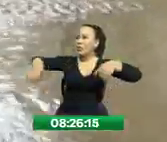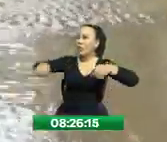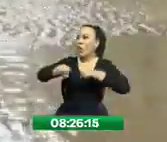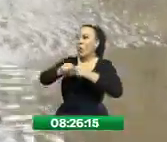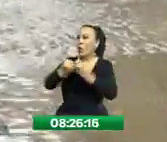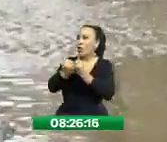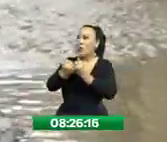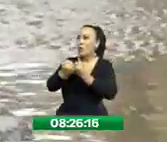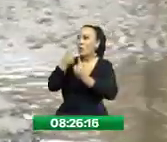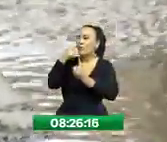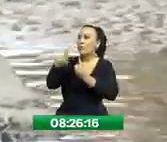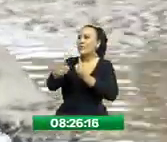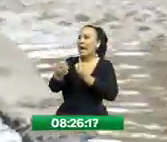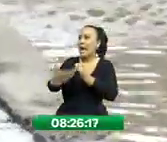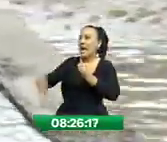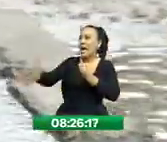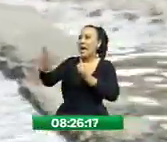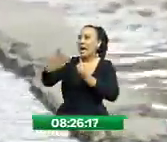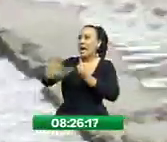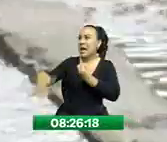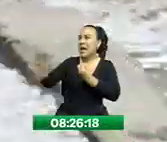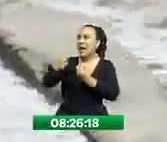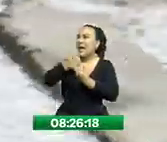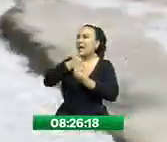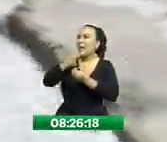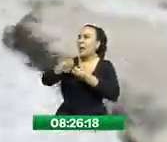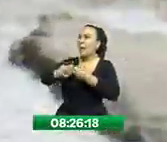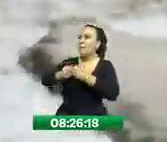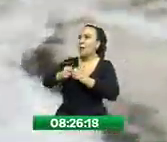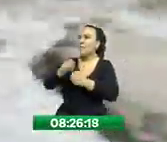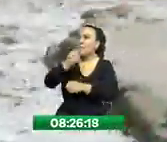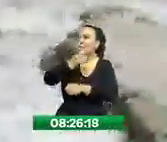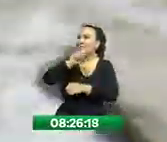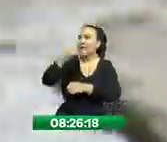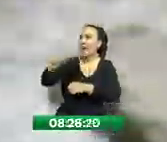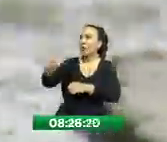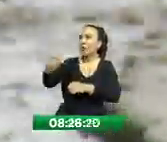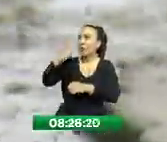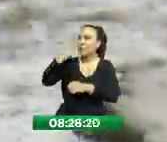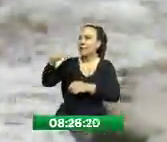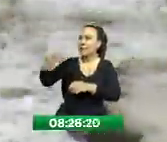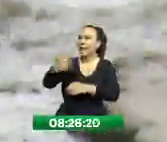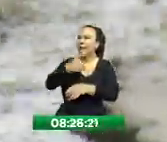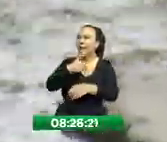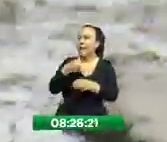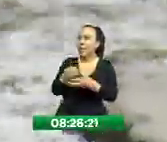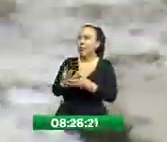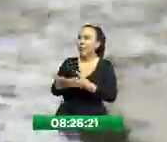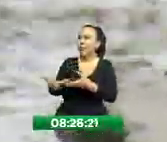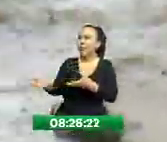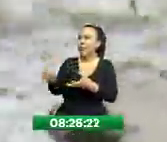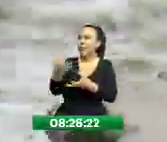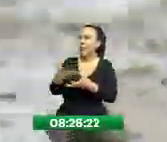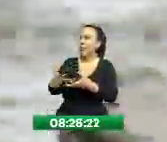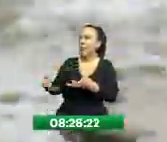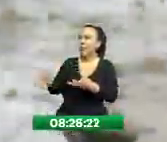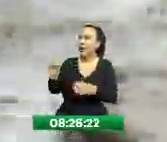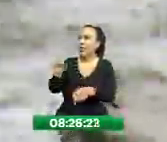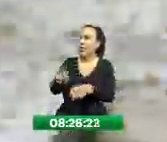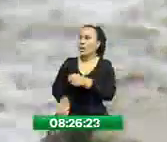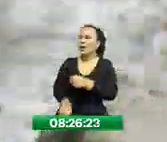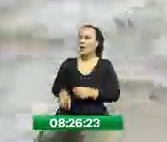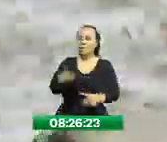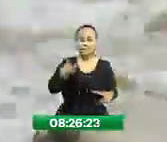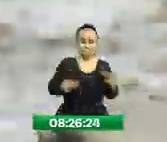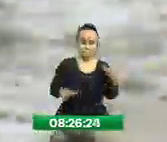desperdicia. Vean, por ejemplo, aquí como el agua casi cubre, casi completamente la peatonal. Los